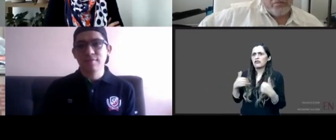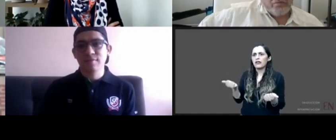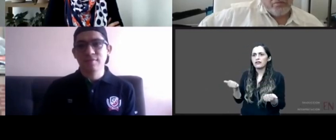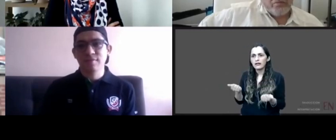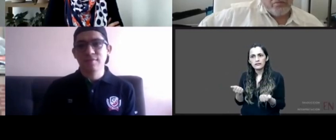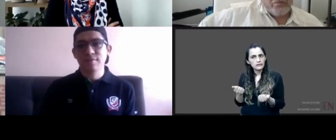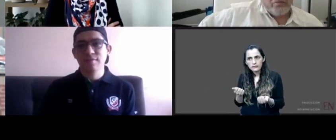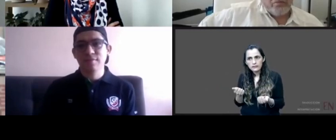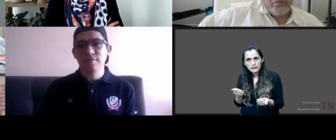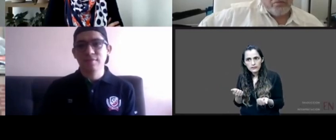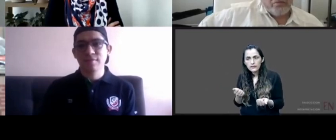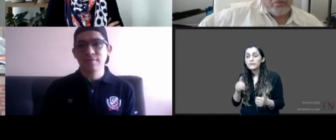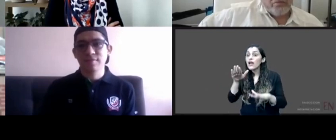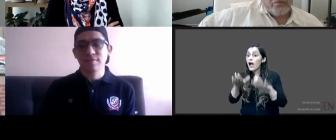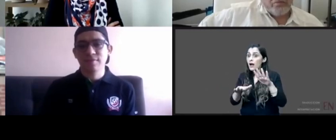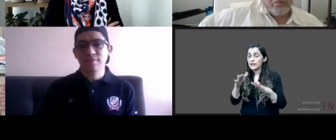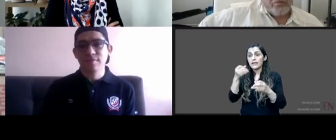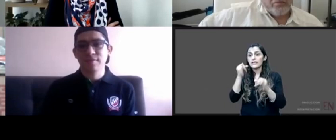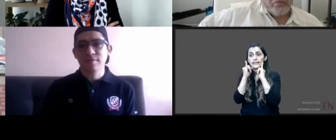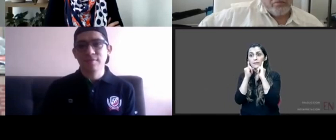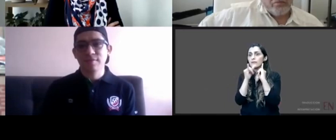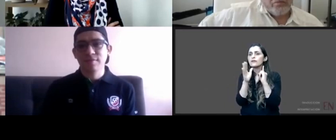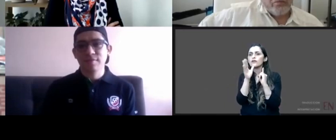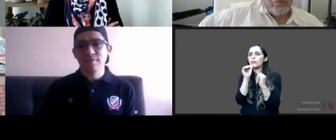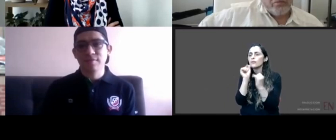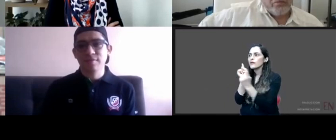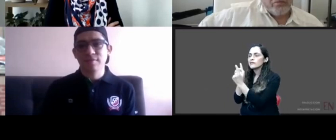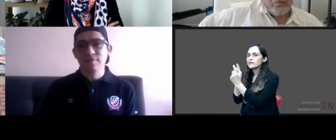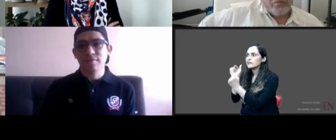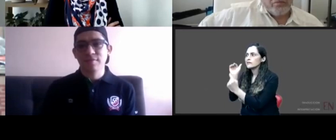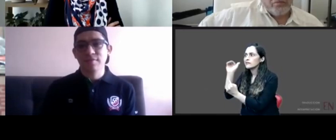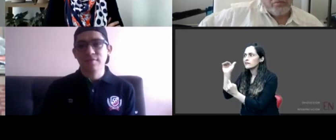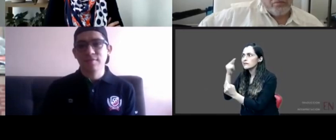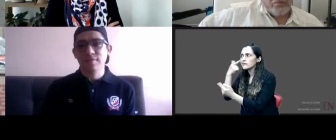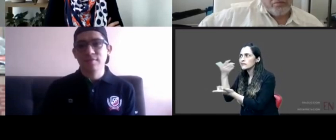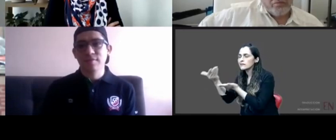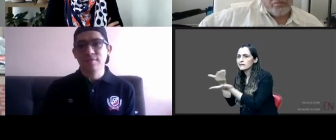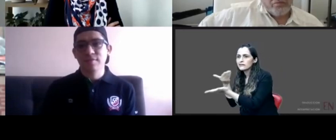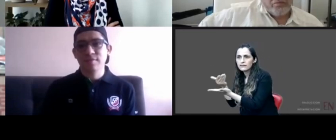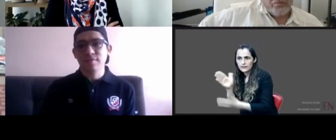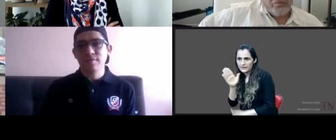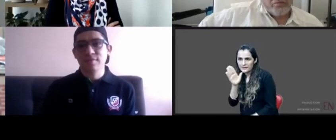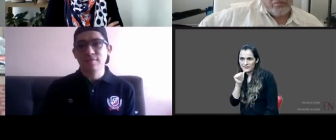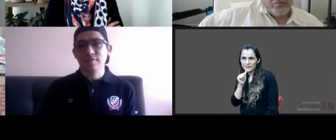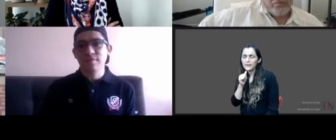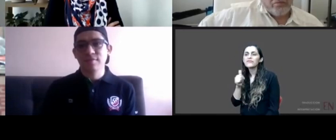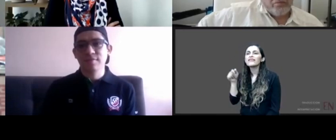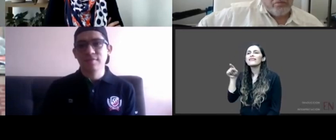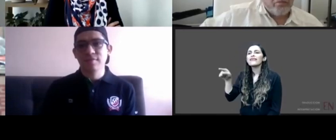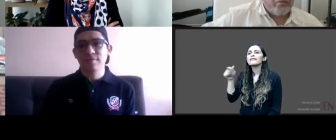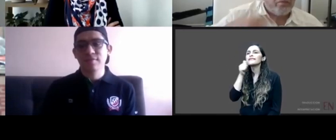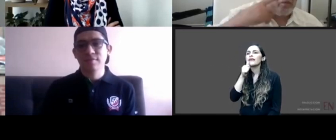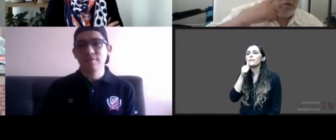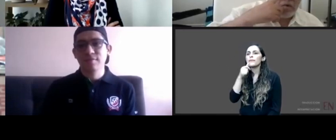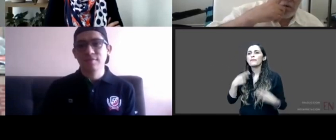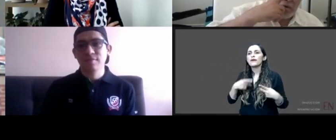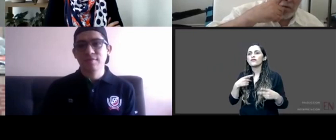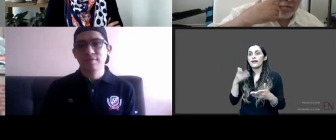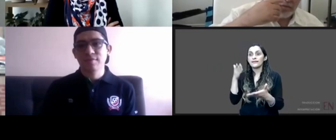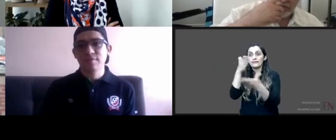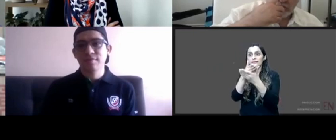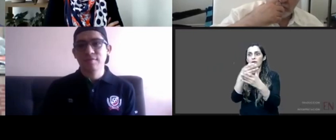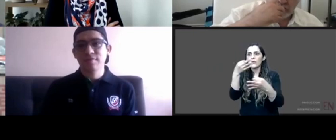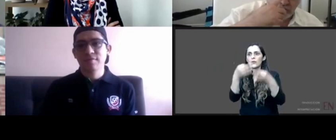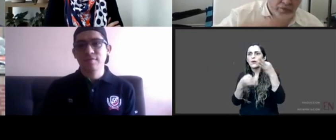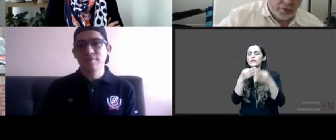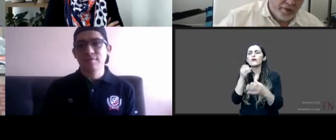ni siquiera nos permiten hacer un diálogo, pero pues ya vamos conociendo nuestros derechos y yo sí exijo que me platicara un poquito